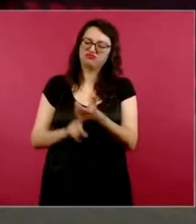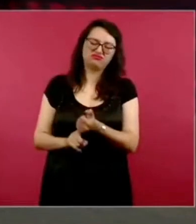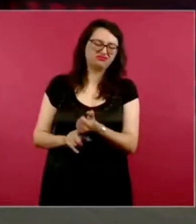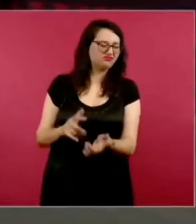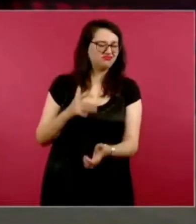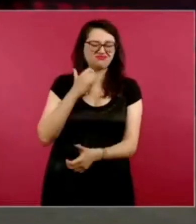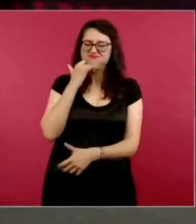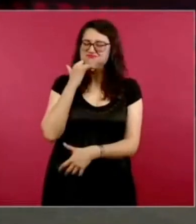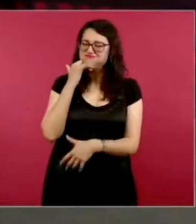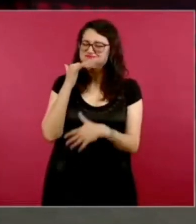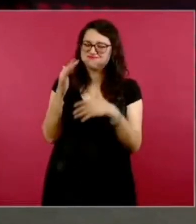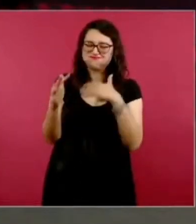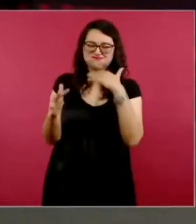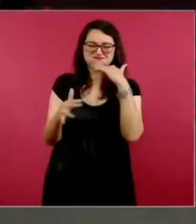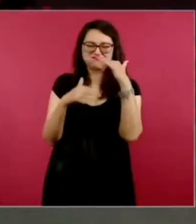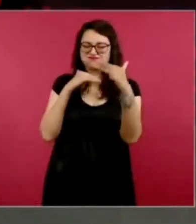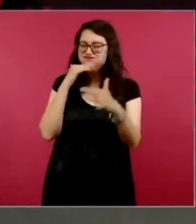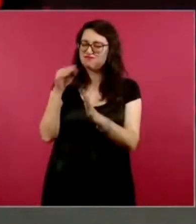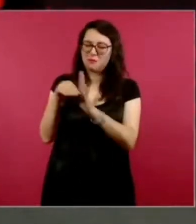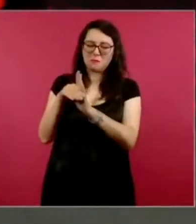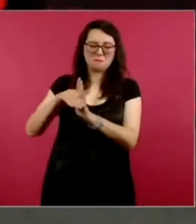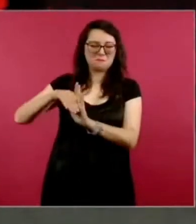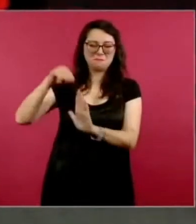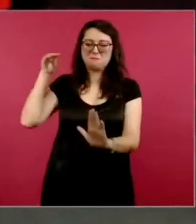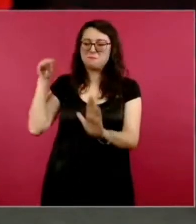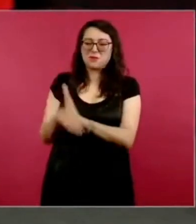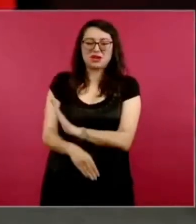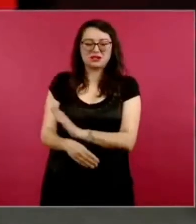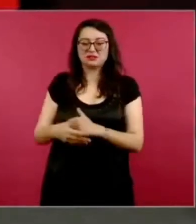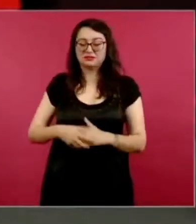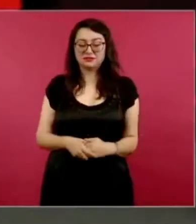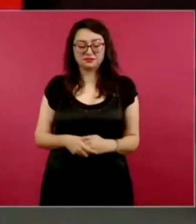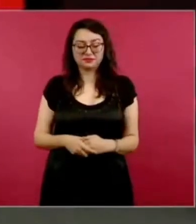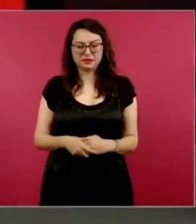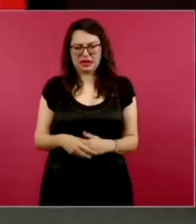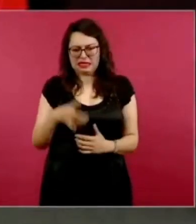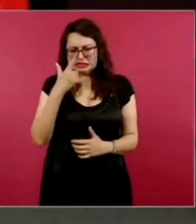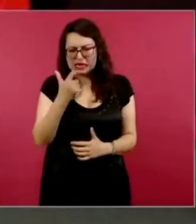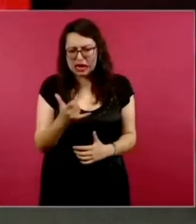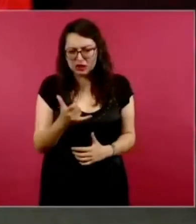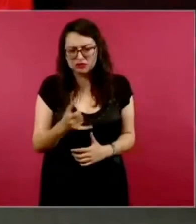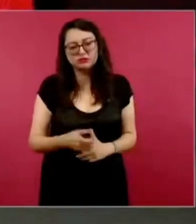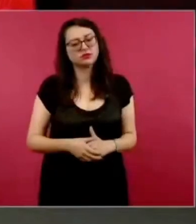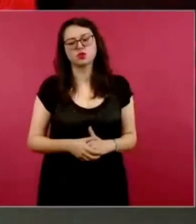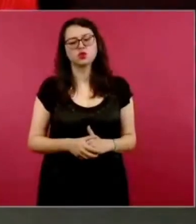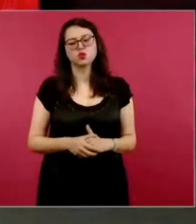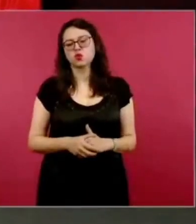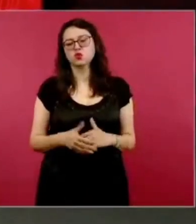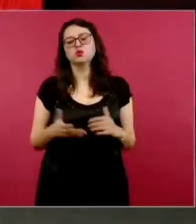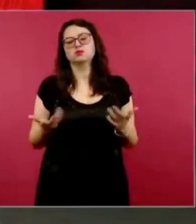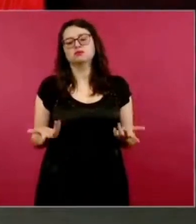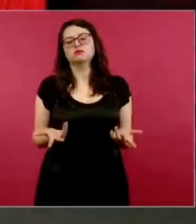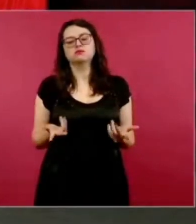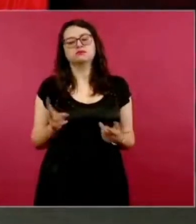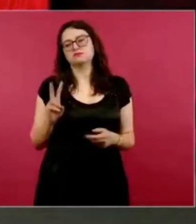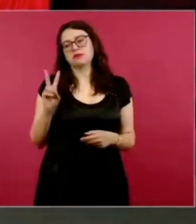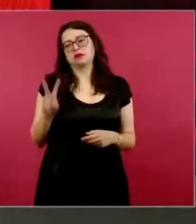Está muy echado a perder, no es nuevo, fue algo que se fue